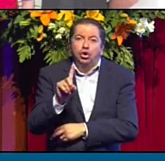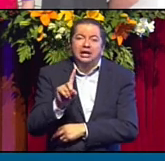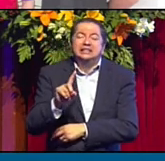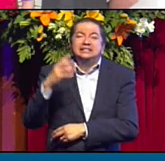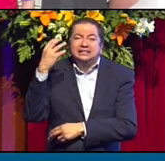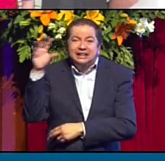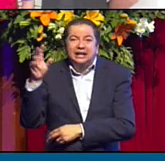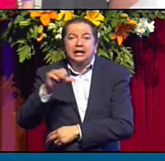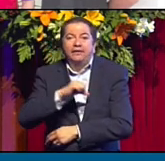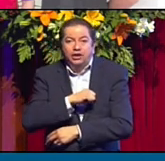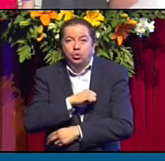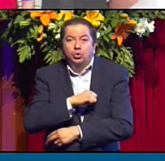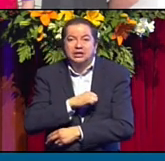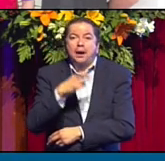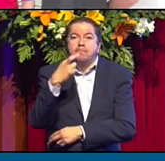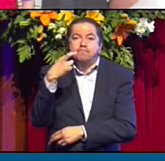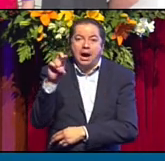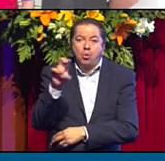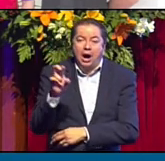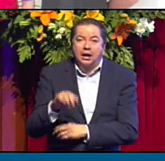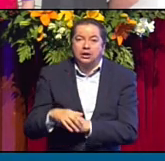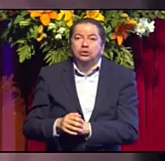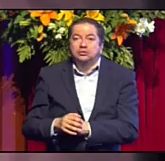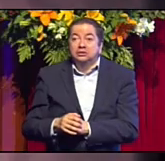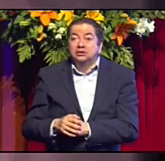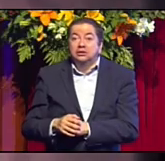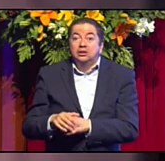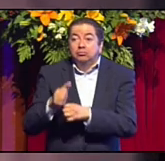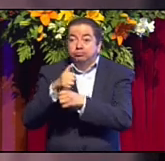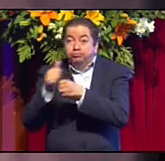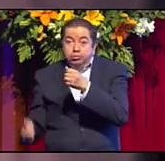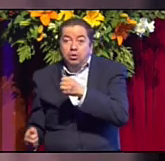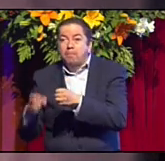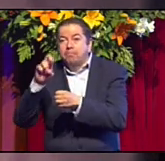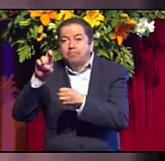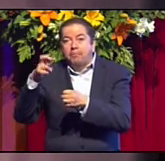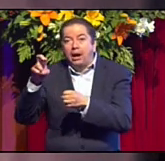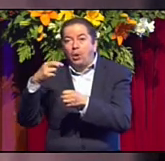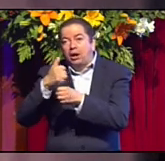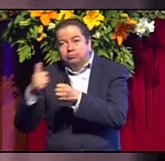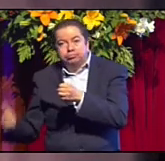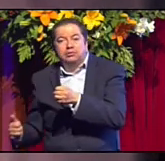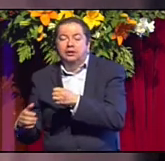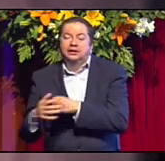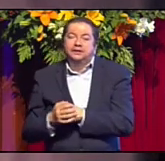Serena, Vicuña y Paihuano. Se nos bajó en esta última Paihuano, pero le dijimos